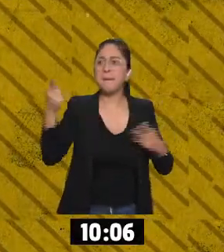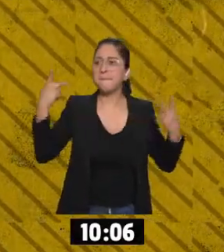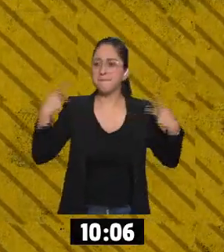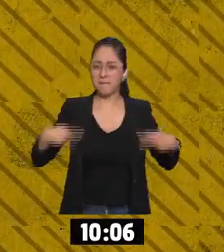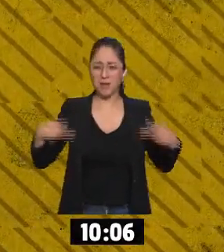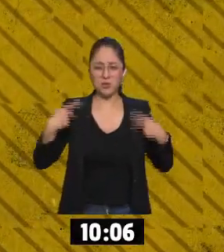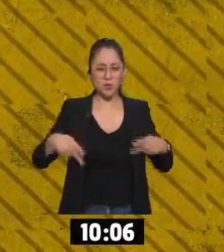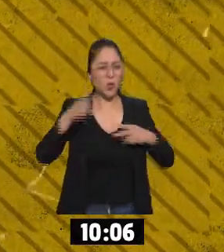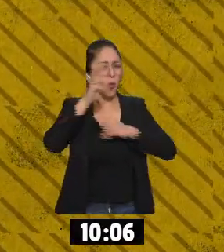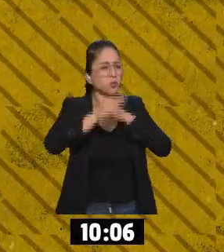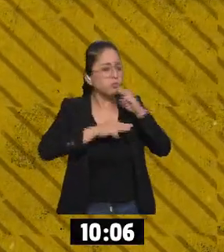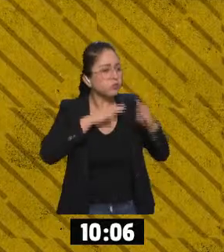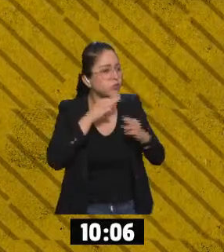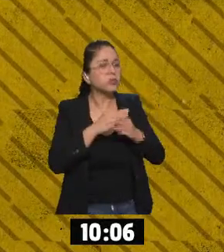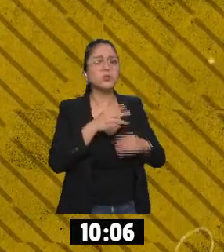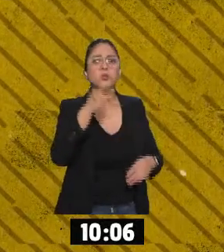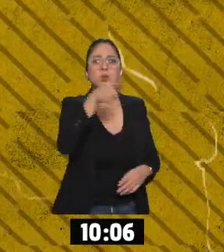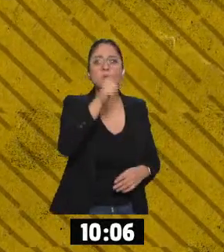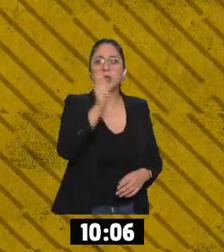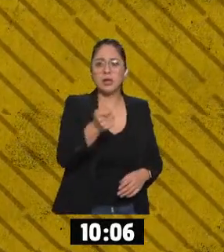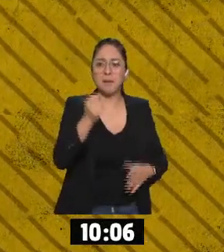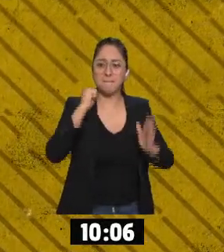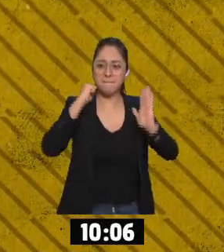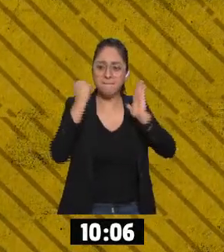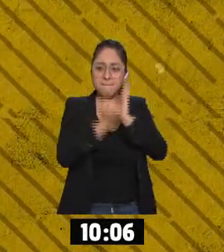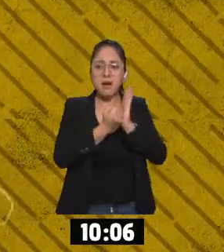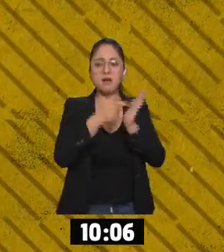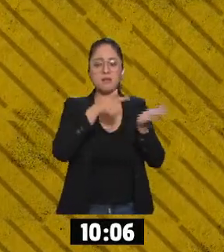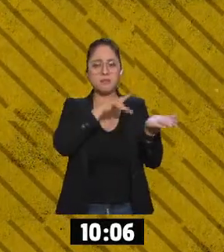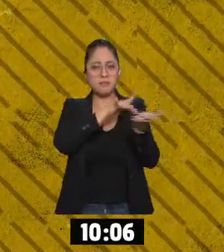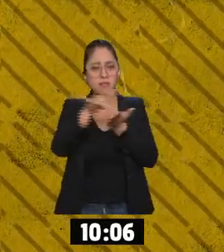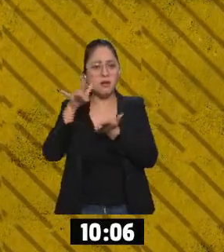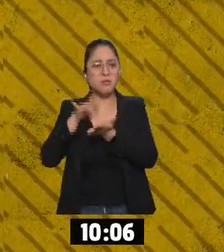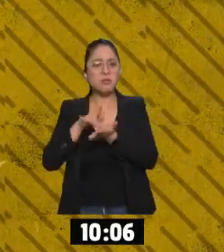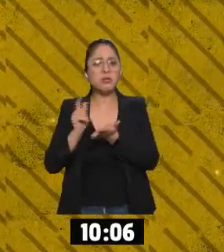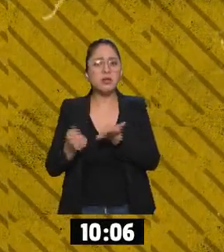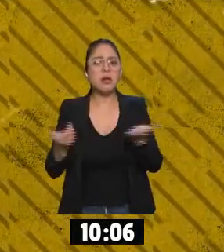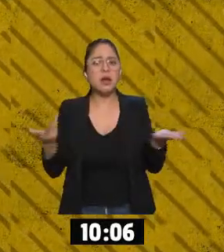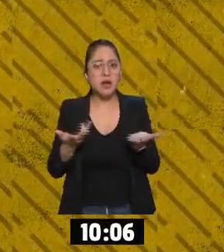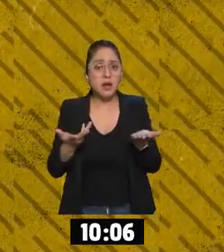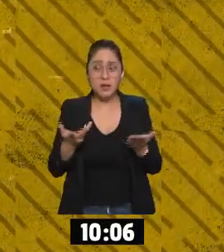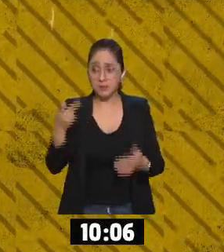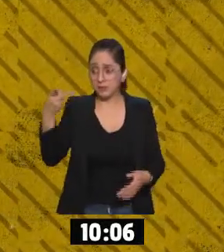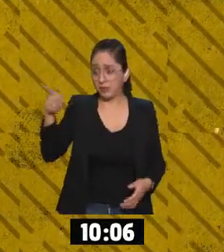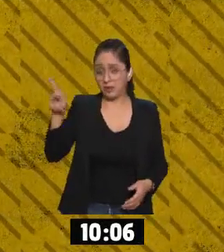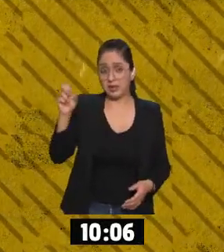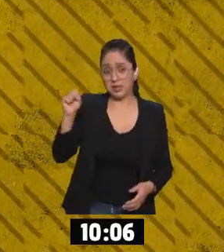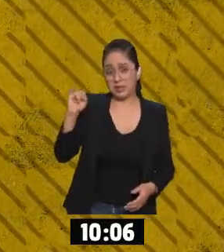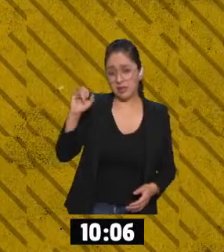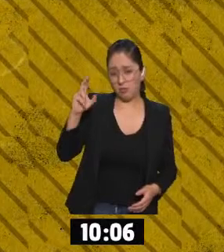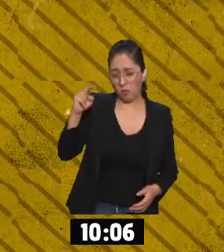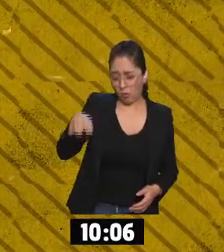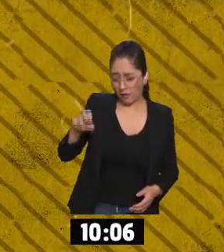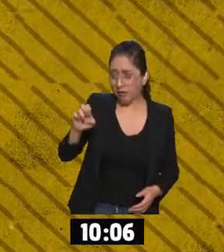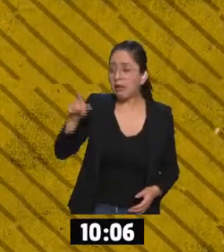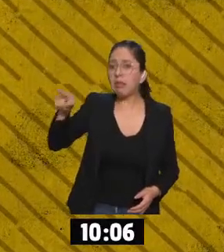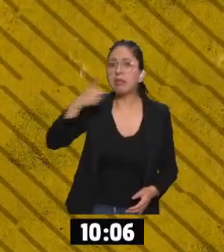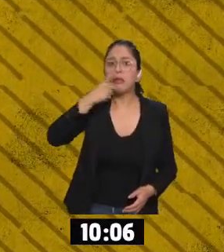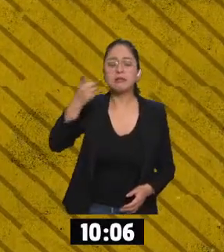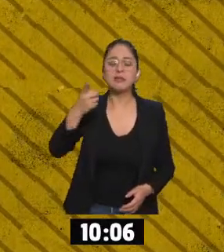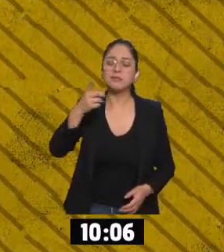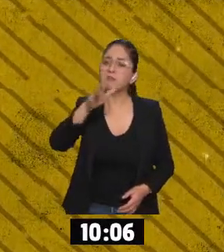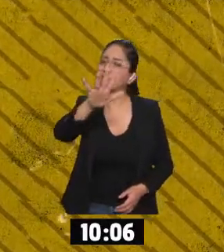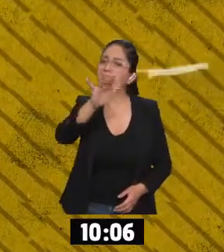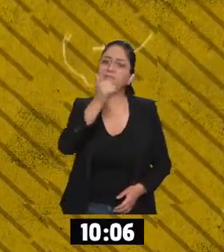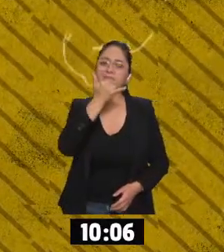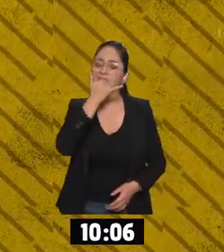de los patrocinadores. Y a mí me encantó esta niña Biles que dice, yo ya no puedo más. Y estoy